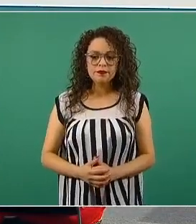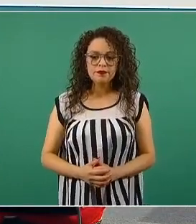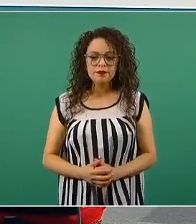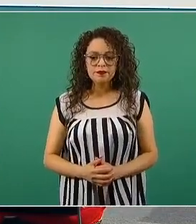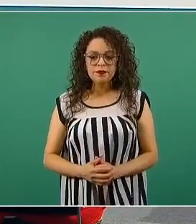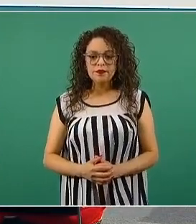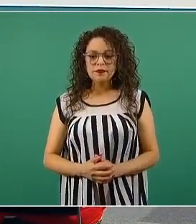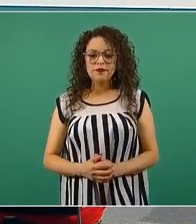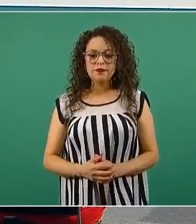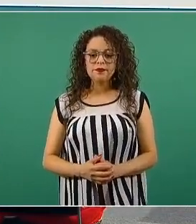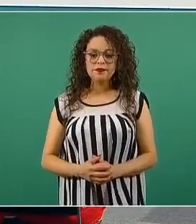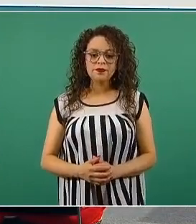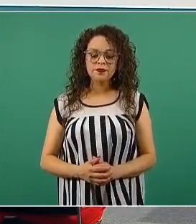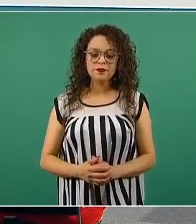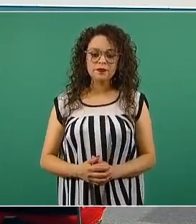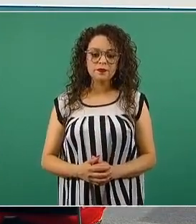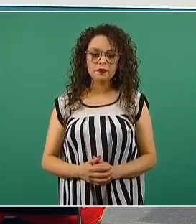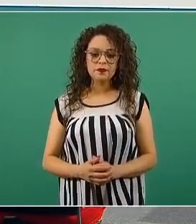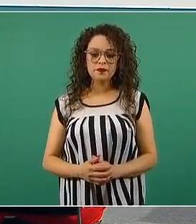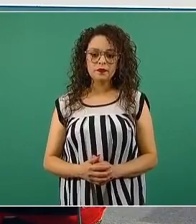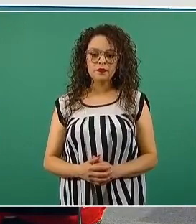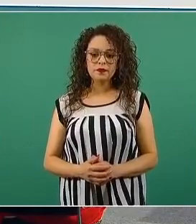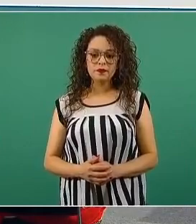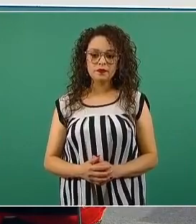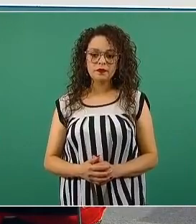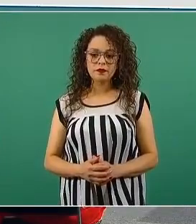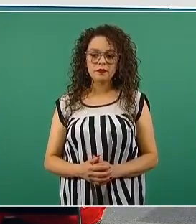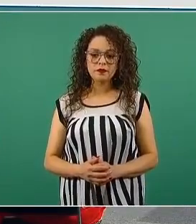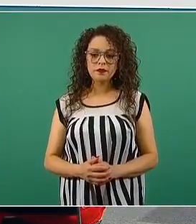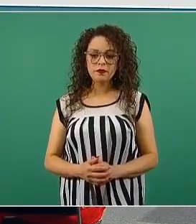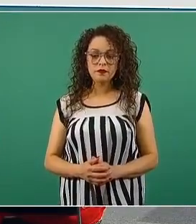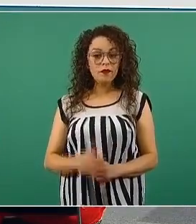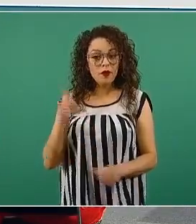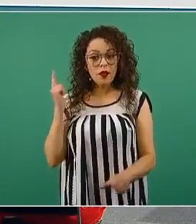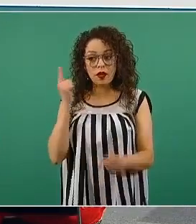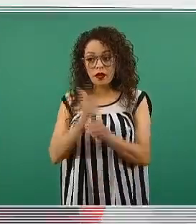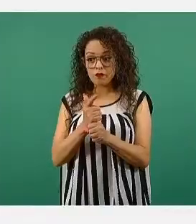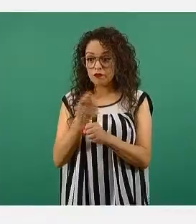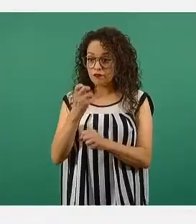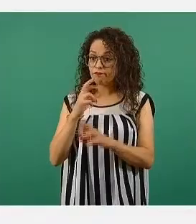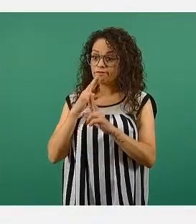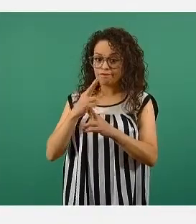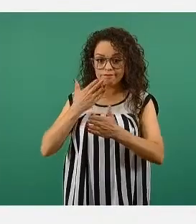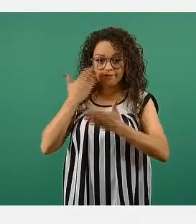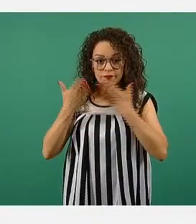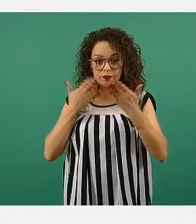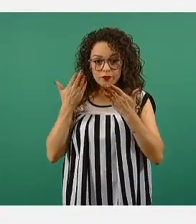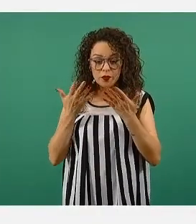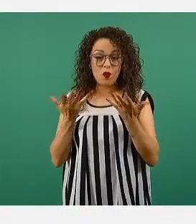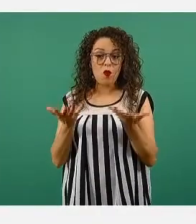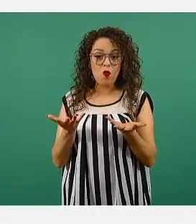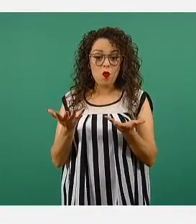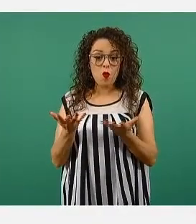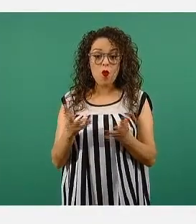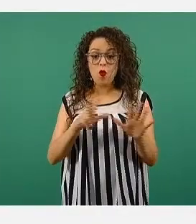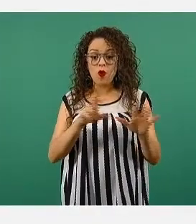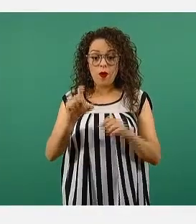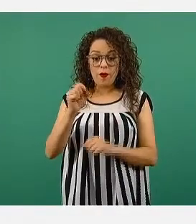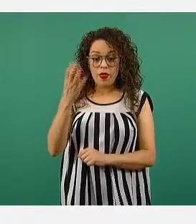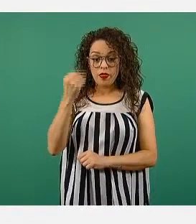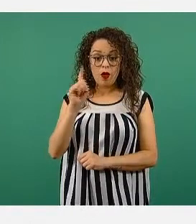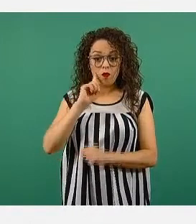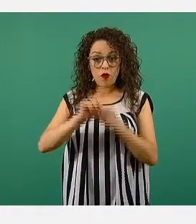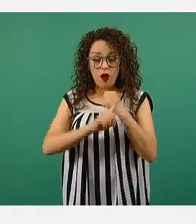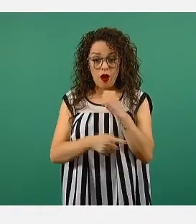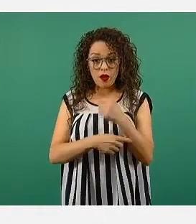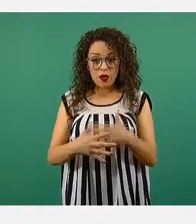Los resultados son bastante halagüeños de este estudio, de estos 829 embarazadas en las